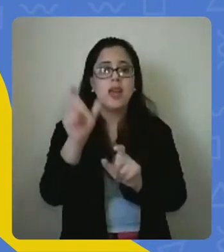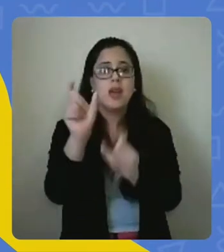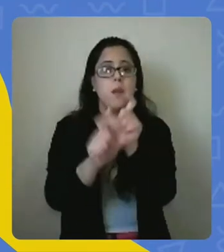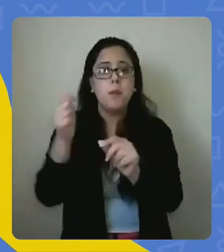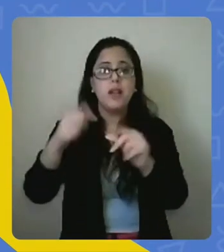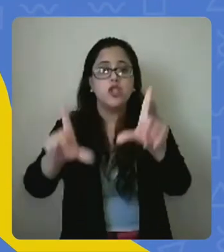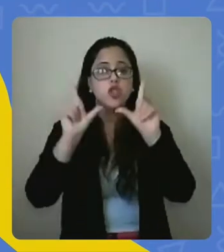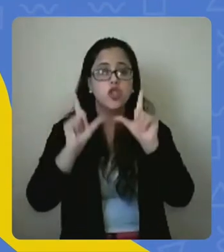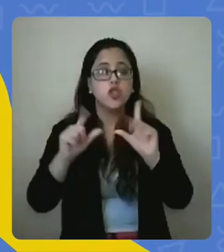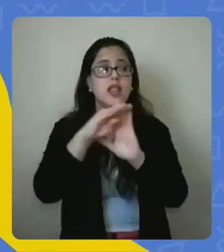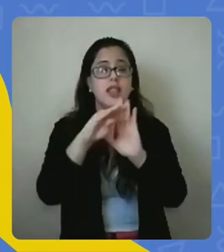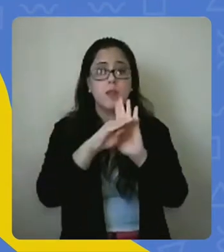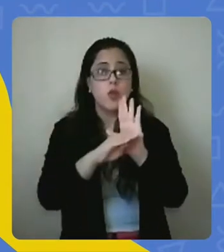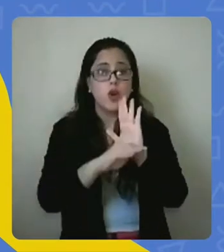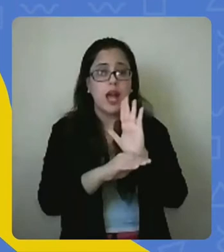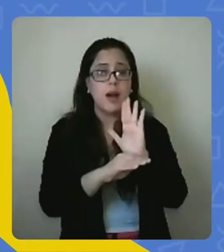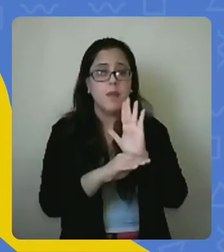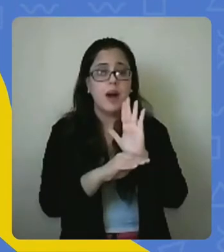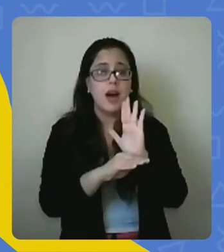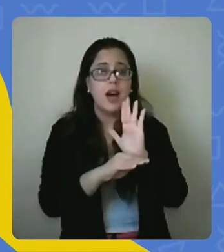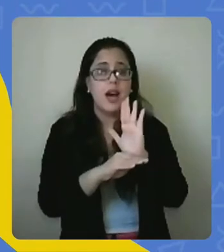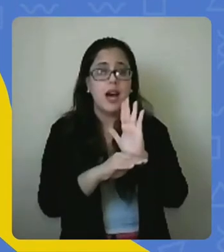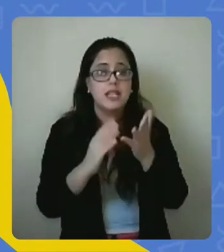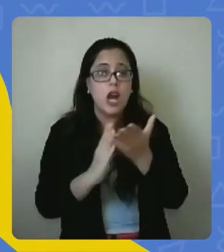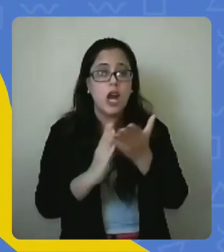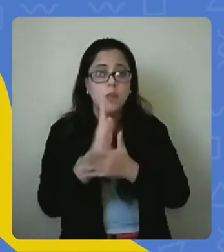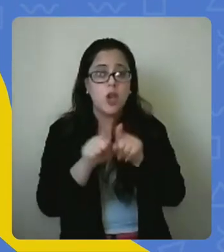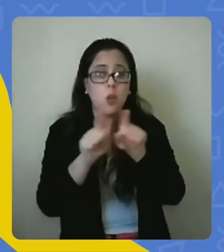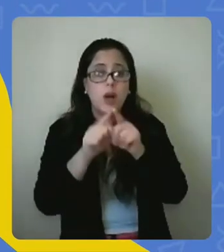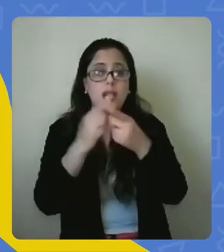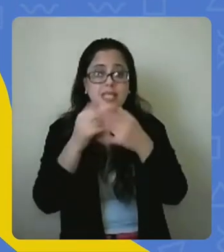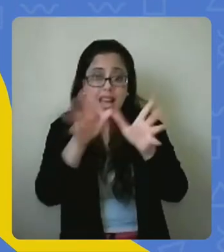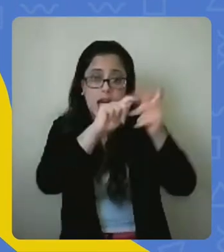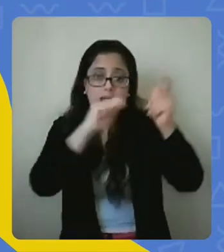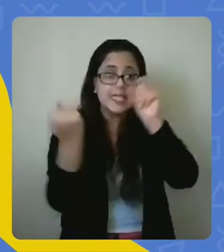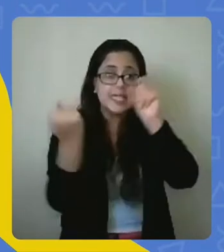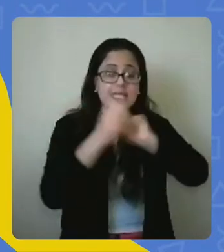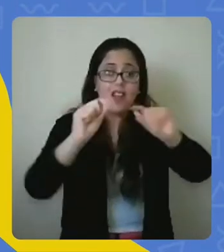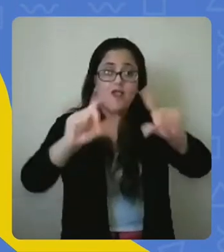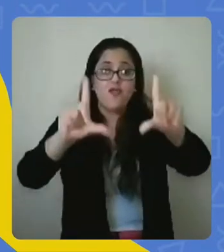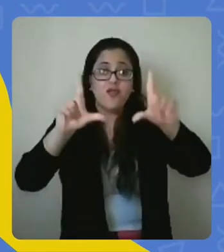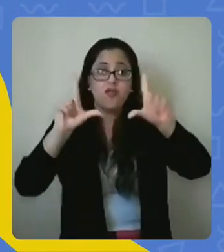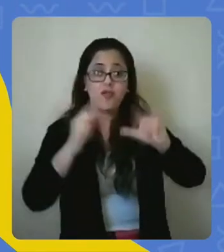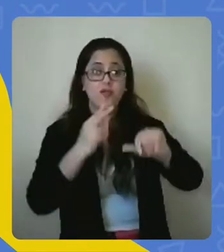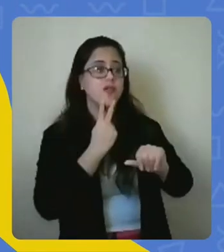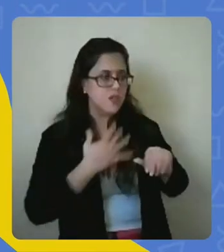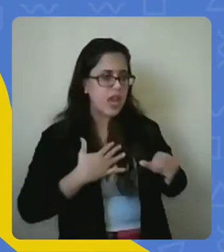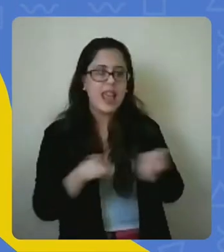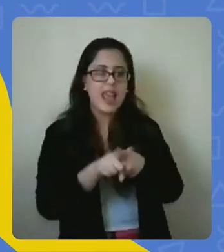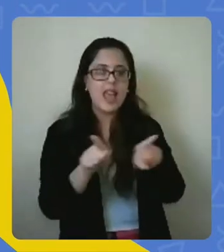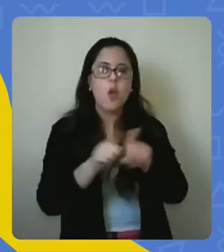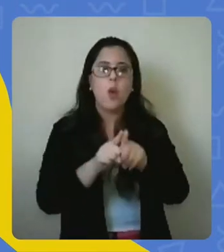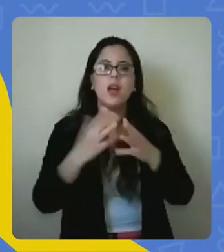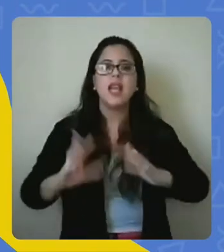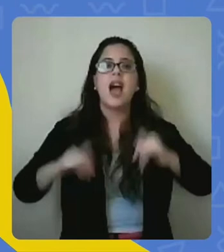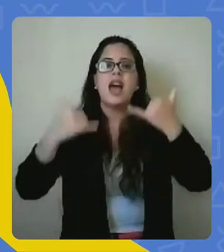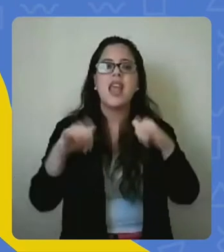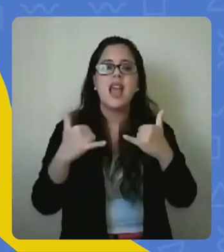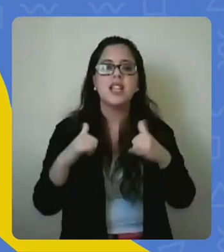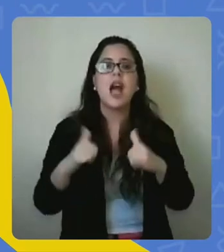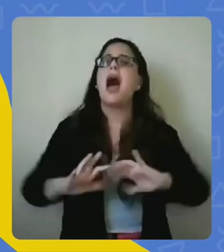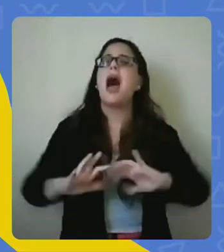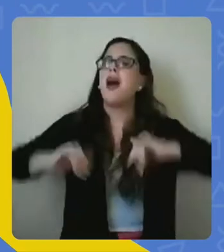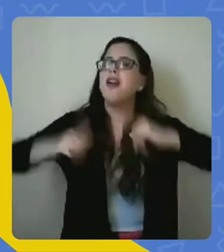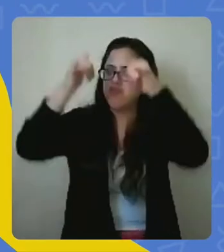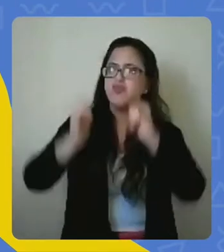programa empezaron a tomar vida en este juego como forma recreativa y divertida para que los